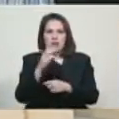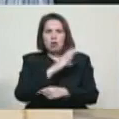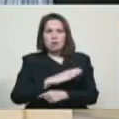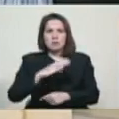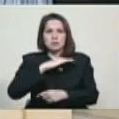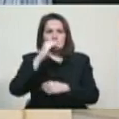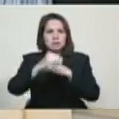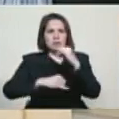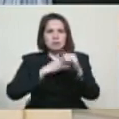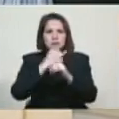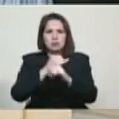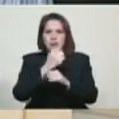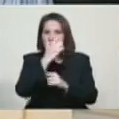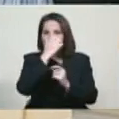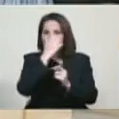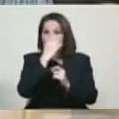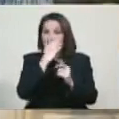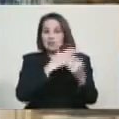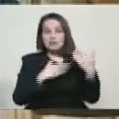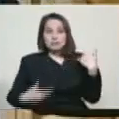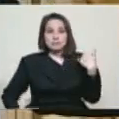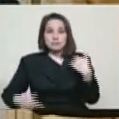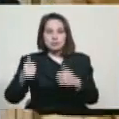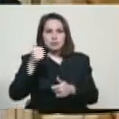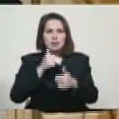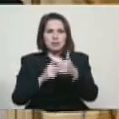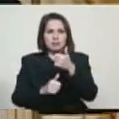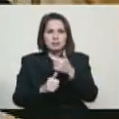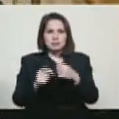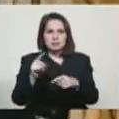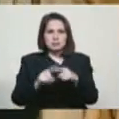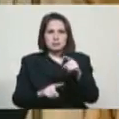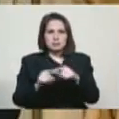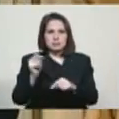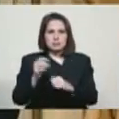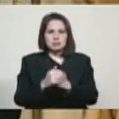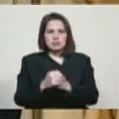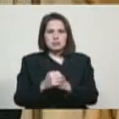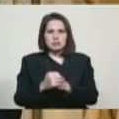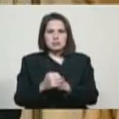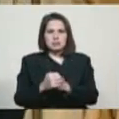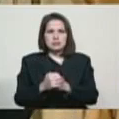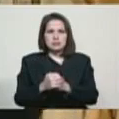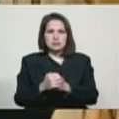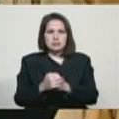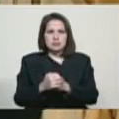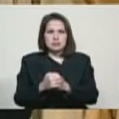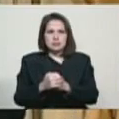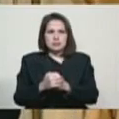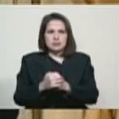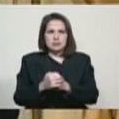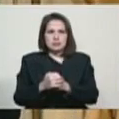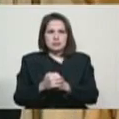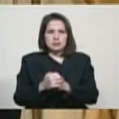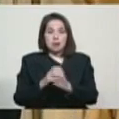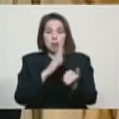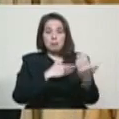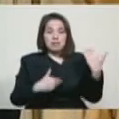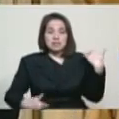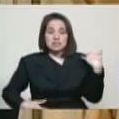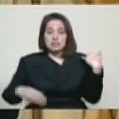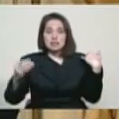Constituyente, vicepresidente de Relaciones Internacionales del partido. Adán es